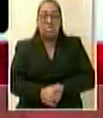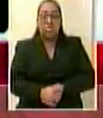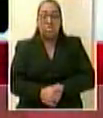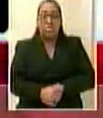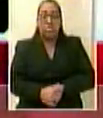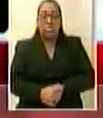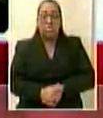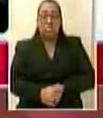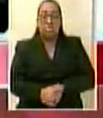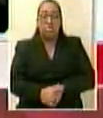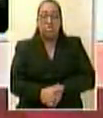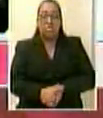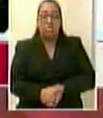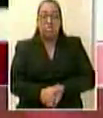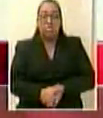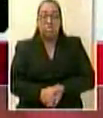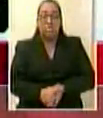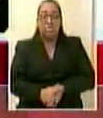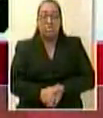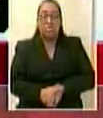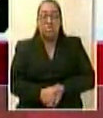incentivo económico.